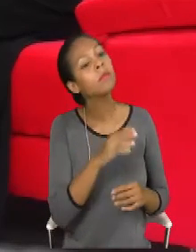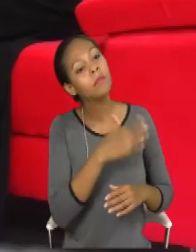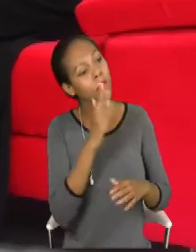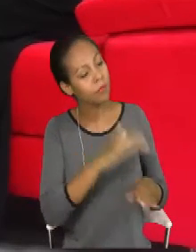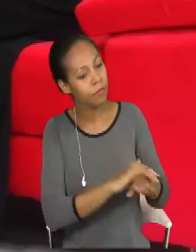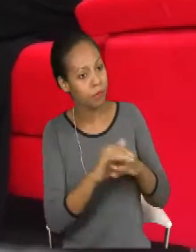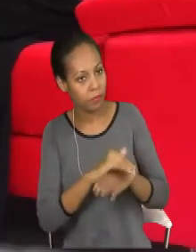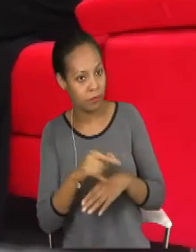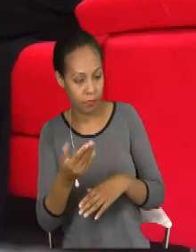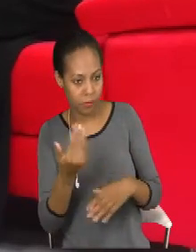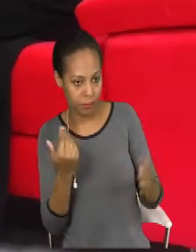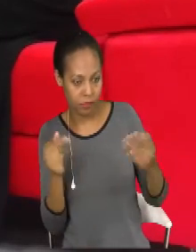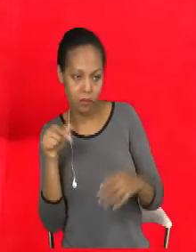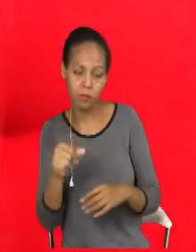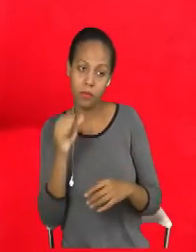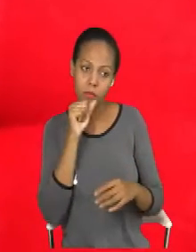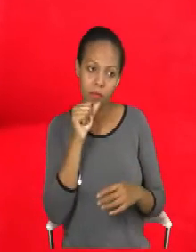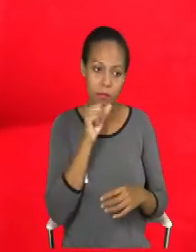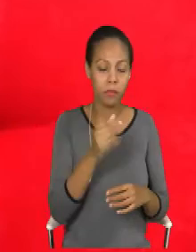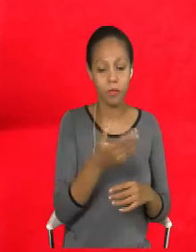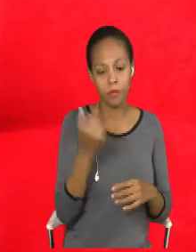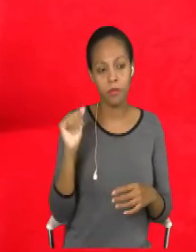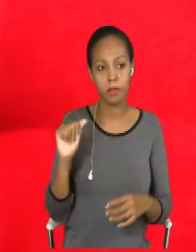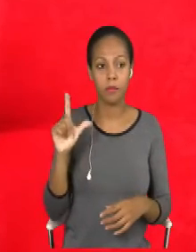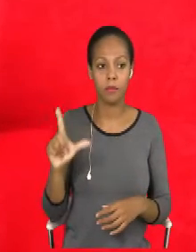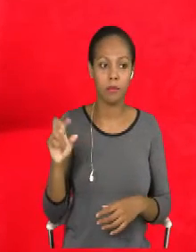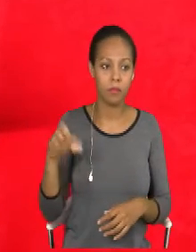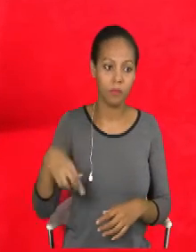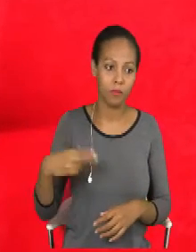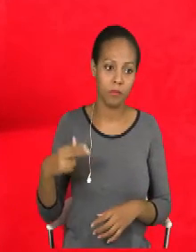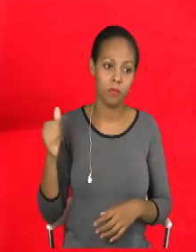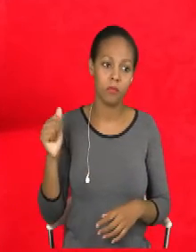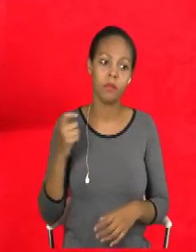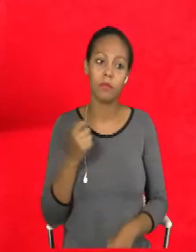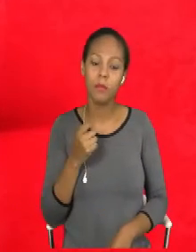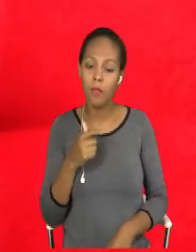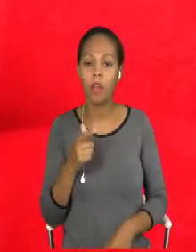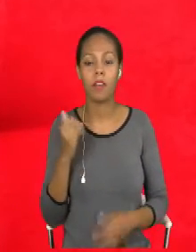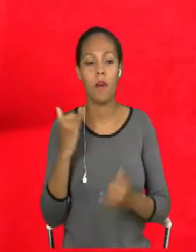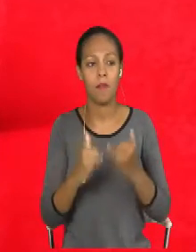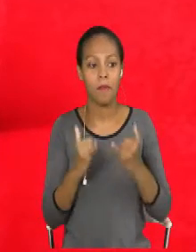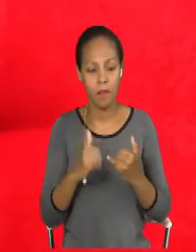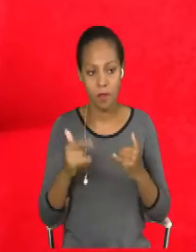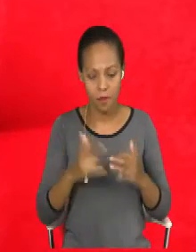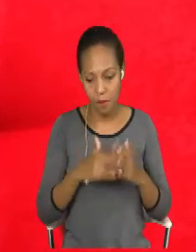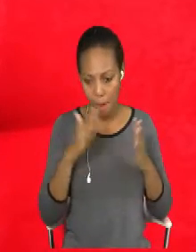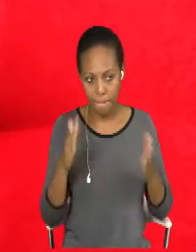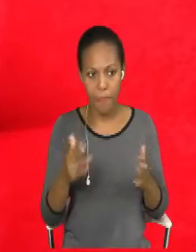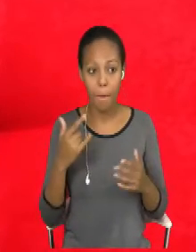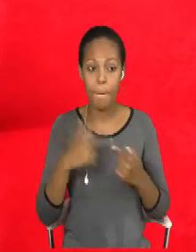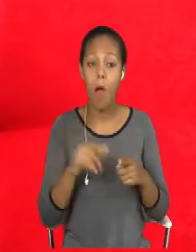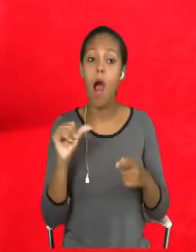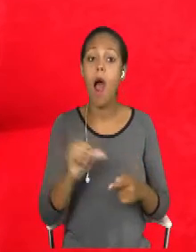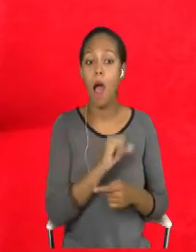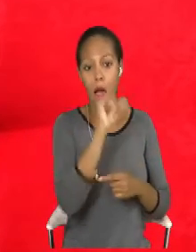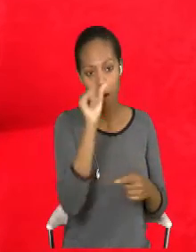ya casi vamos a culminar este ciclo de nuestro primer semestre, pero bueno, ya en agosto